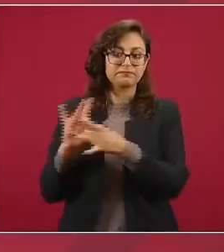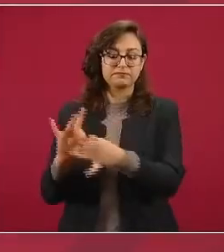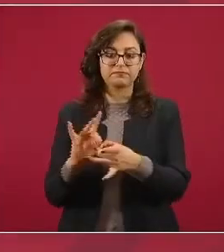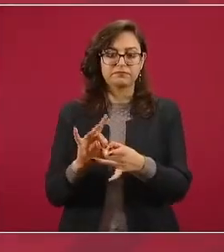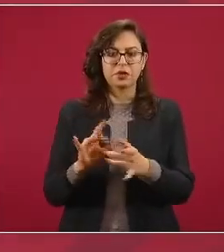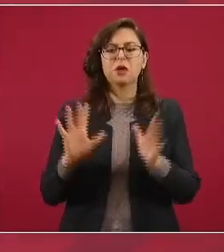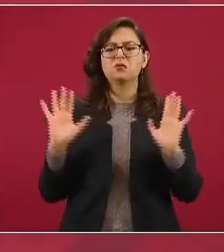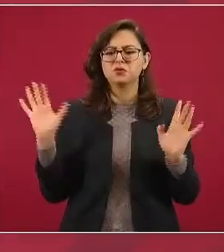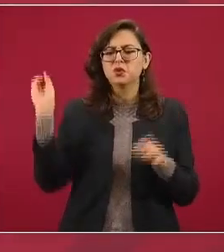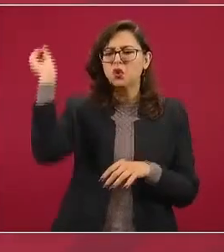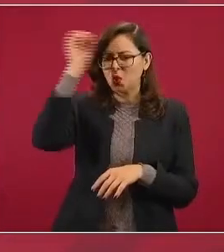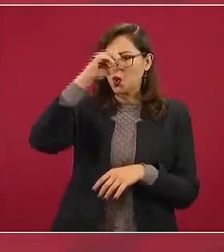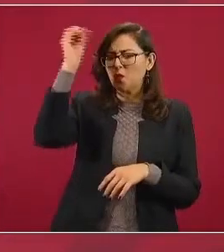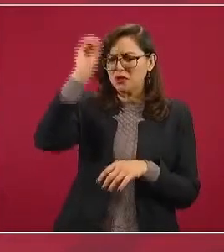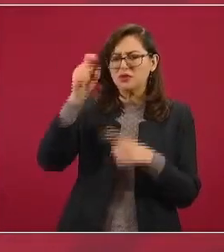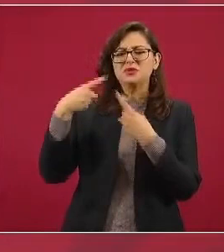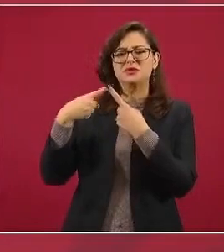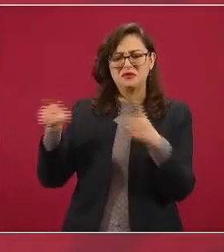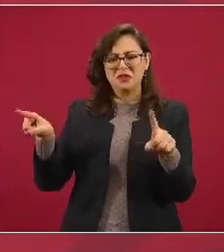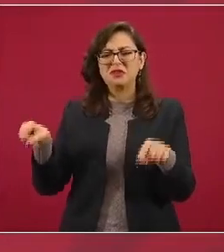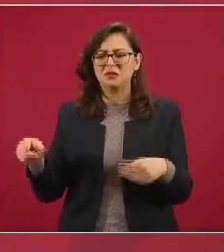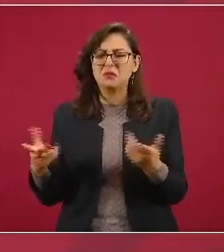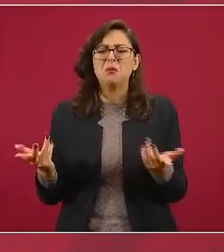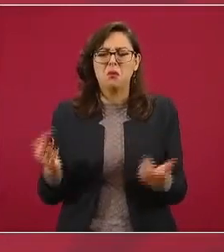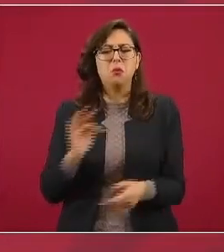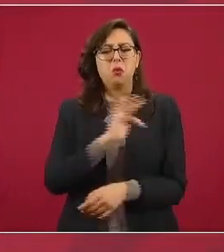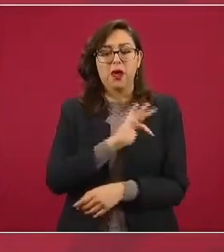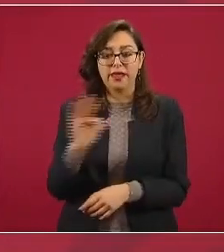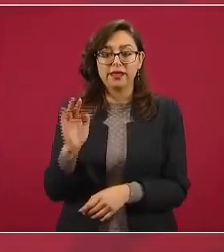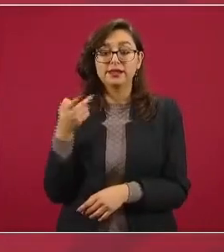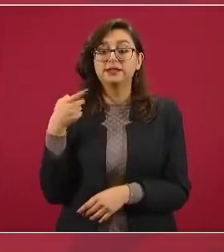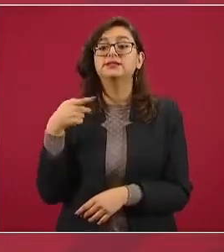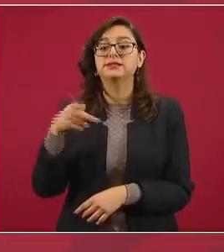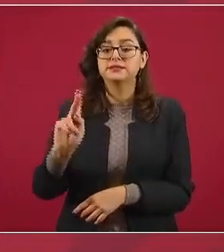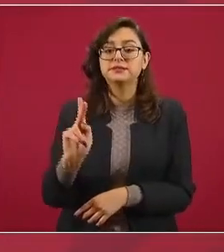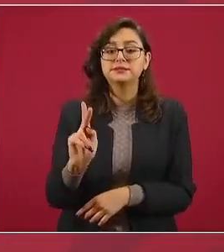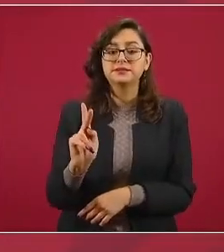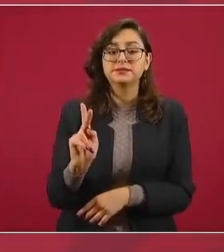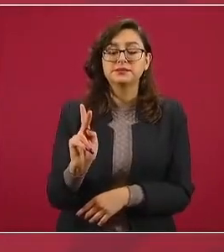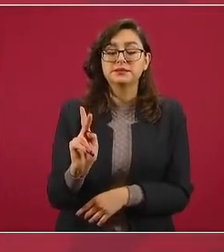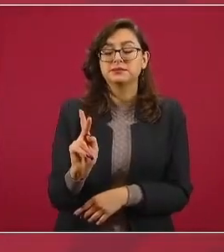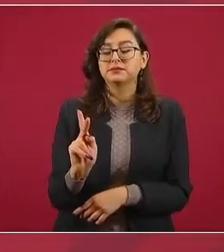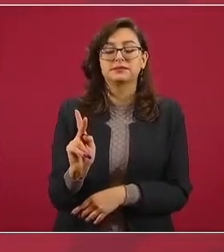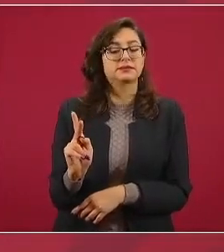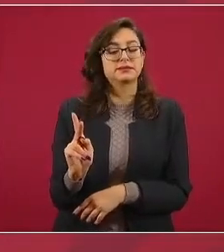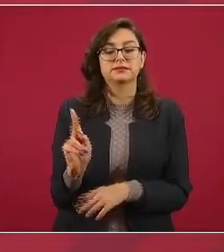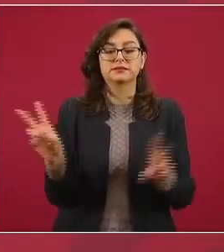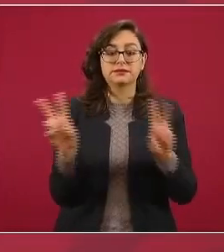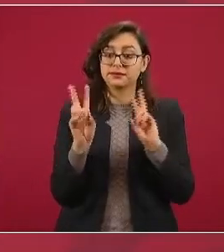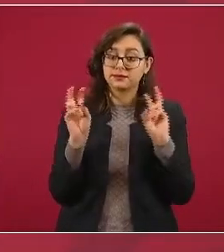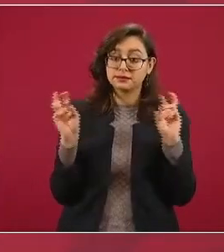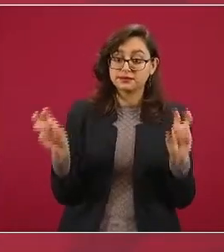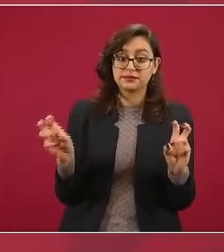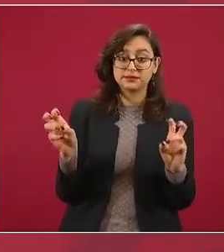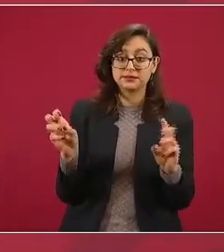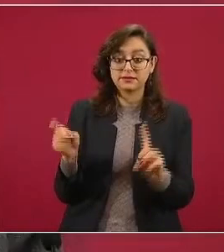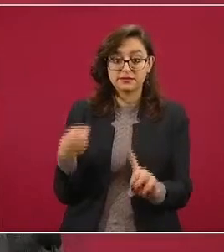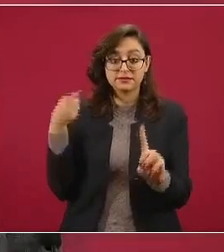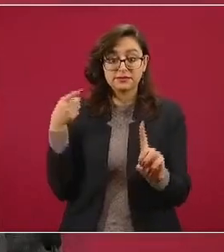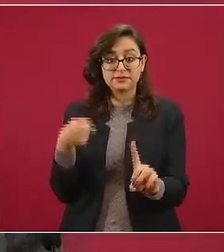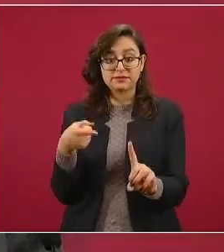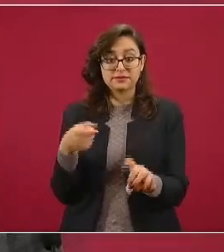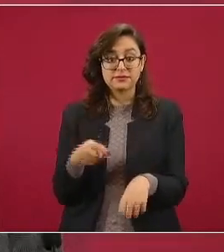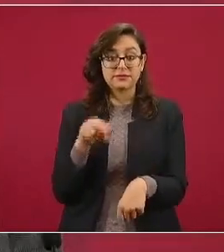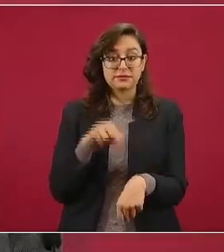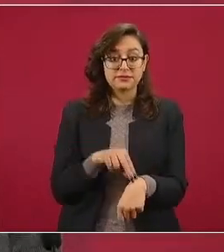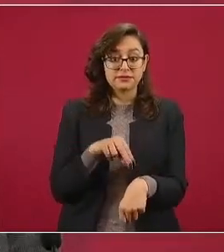podemos tener diferencias en otras cosas, pero para la atención